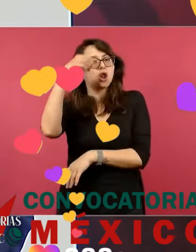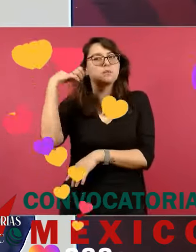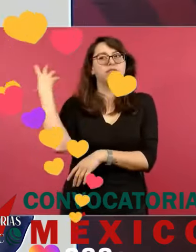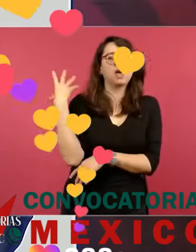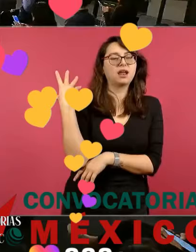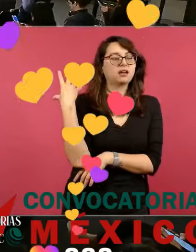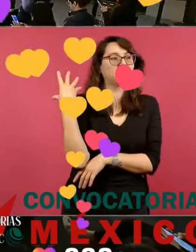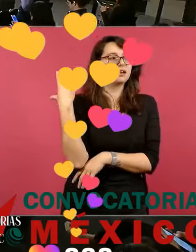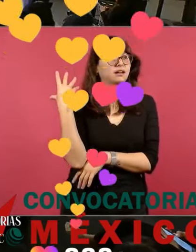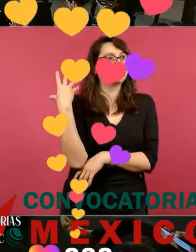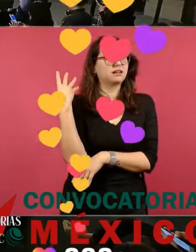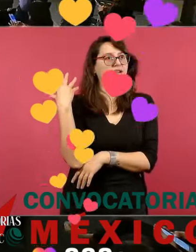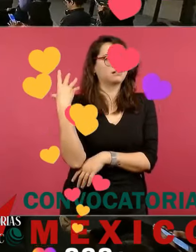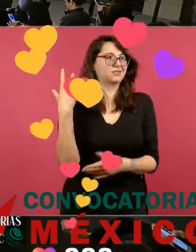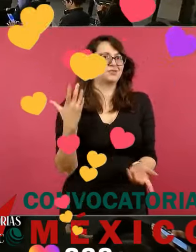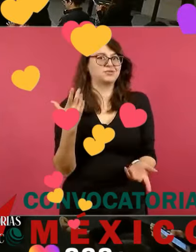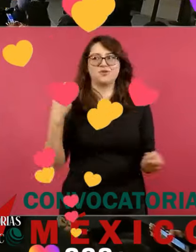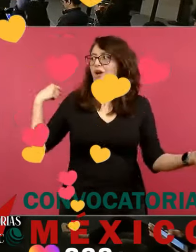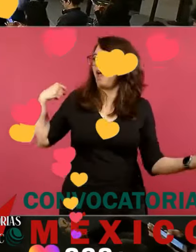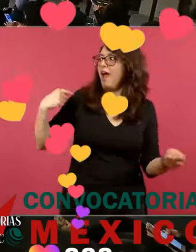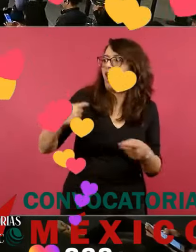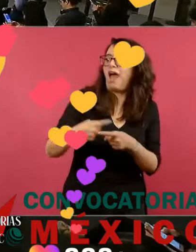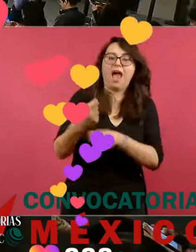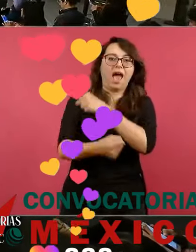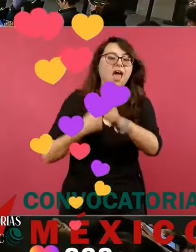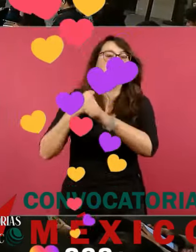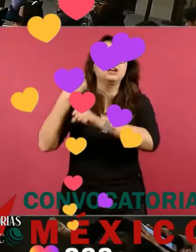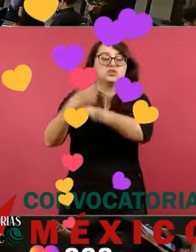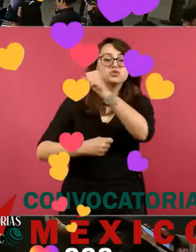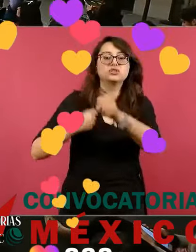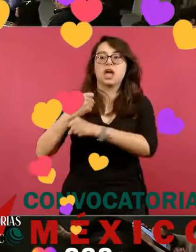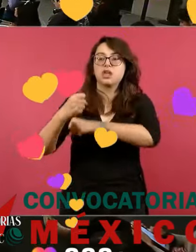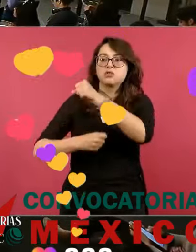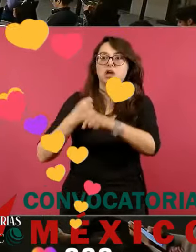que llevó años y que está internalizado.